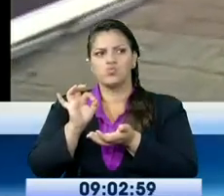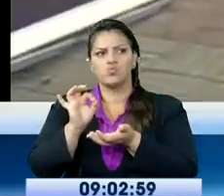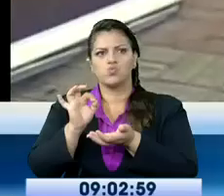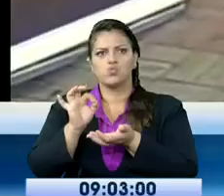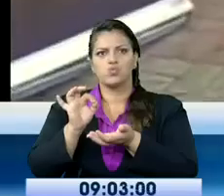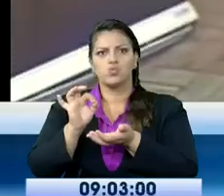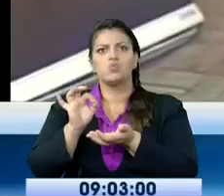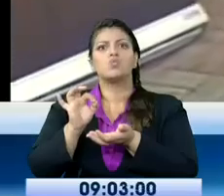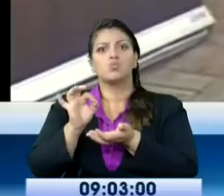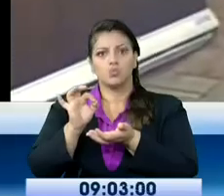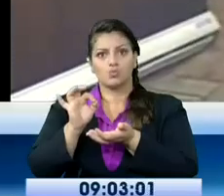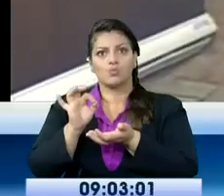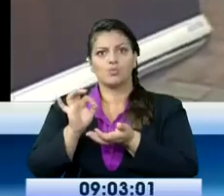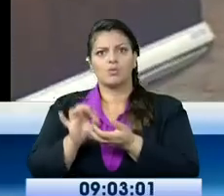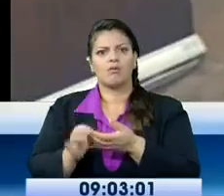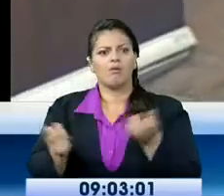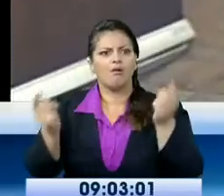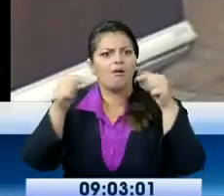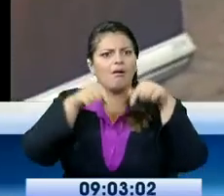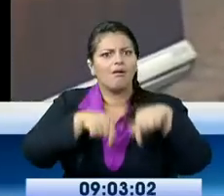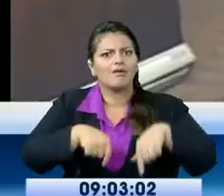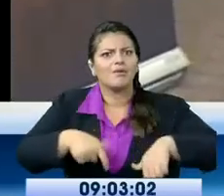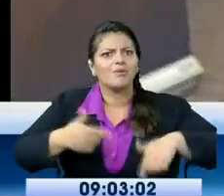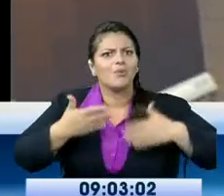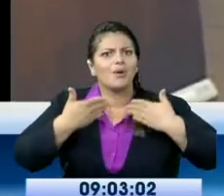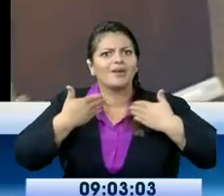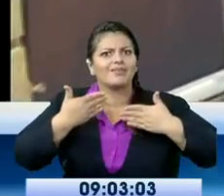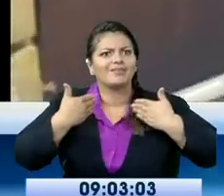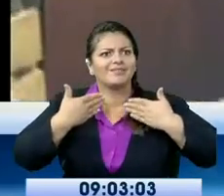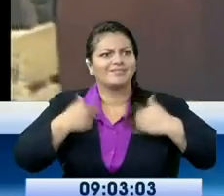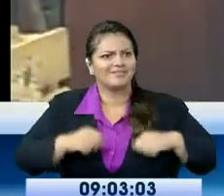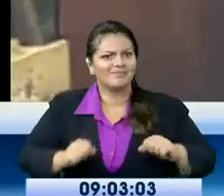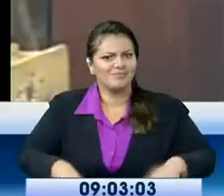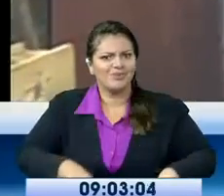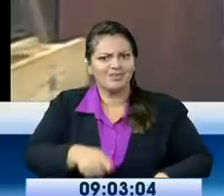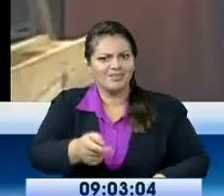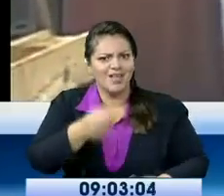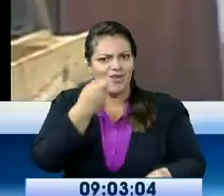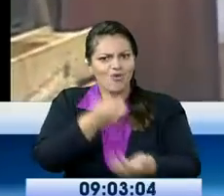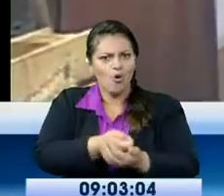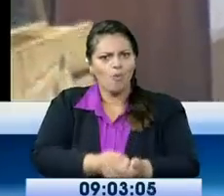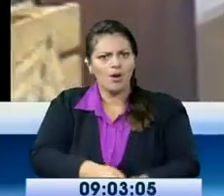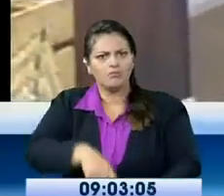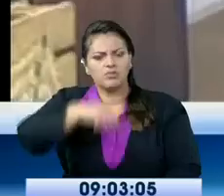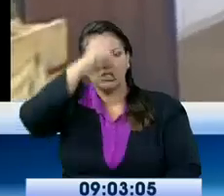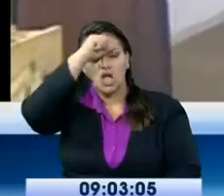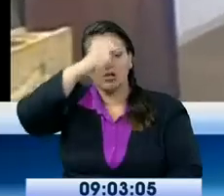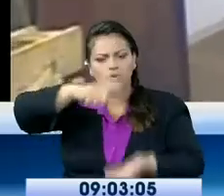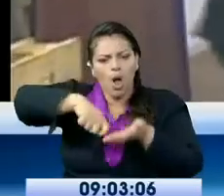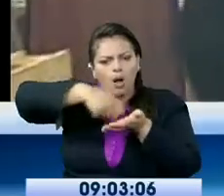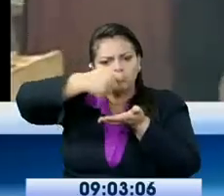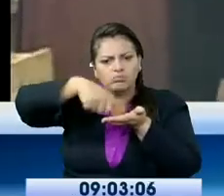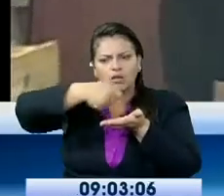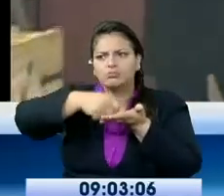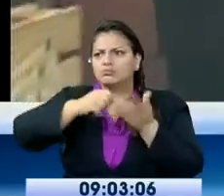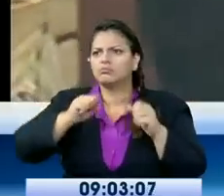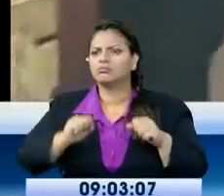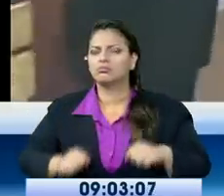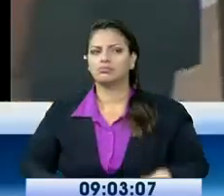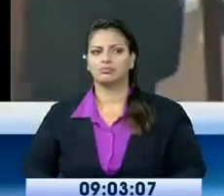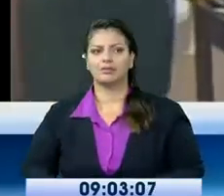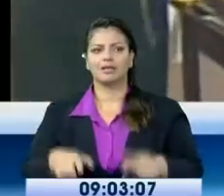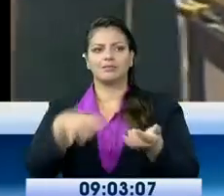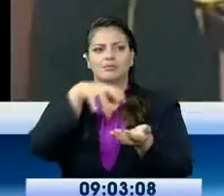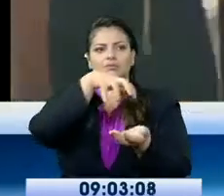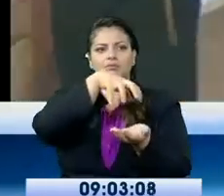podemos encontrarlo aquí en esa feria, en la explanada de la explanada aquí del Centro Cívico Sur de